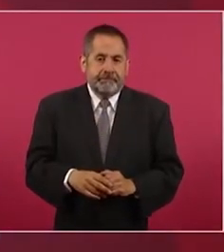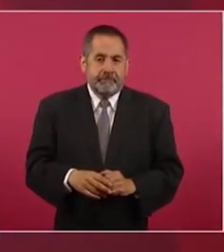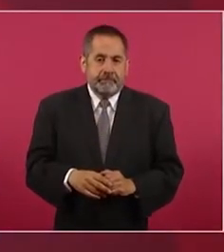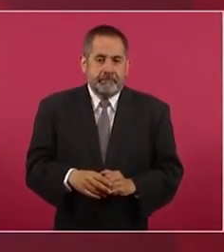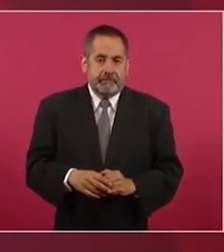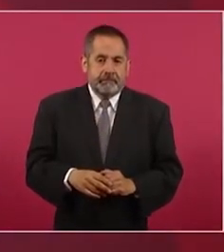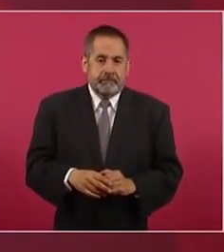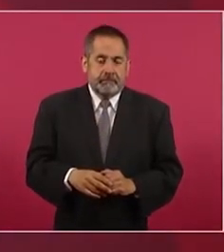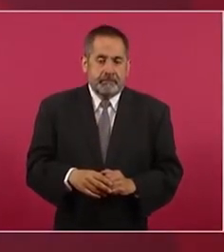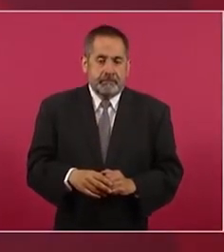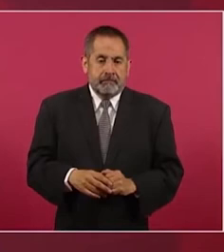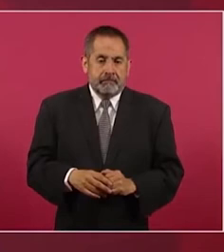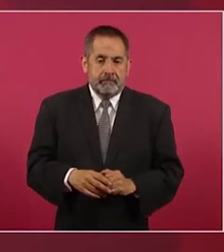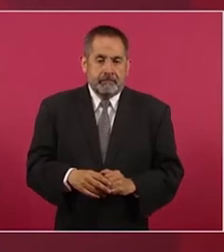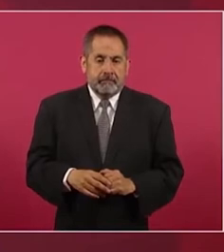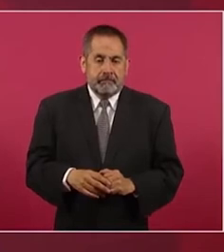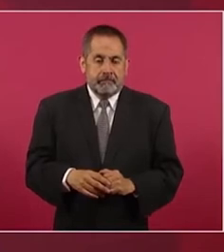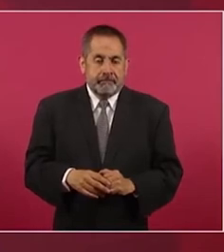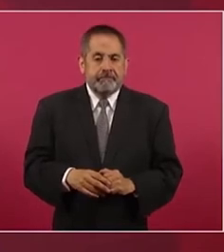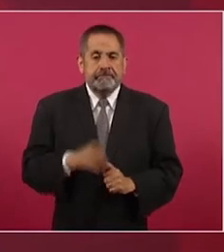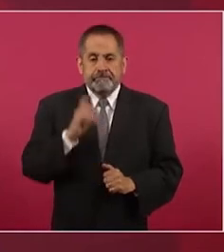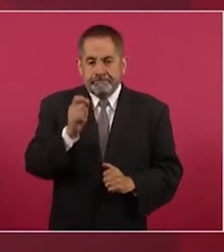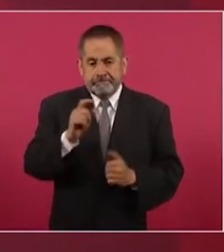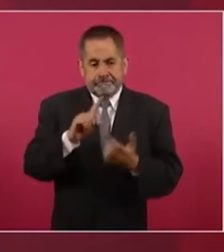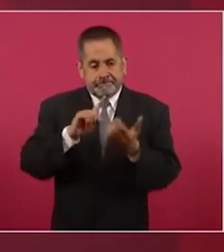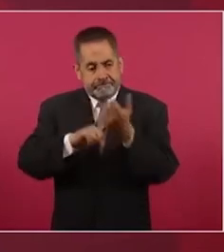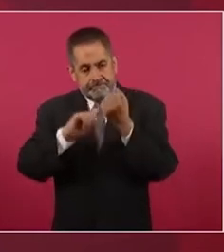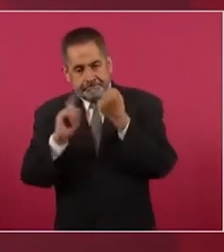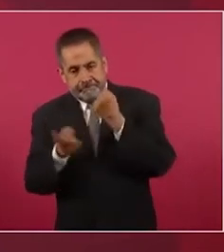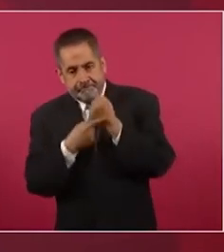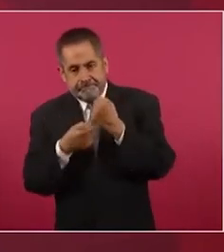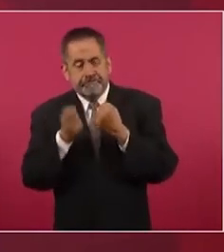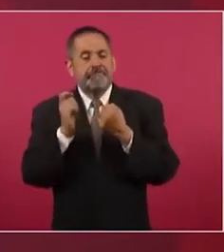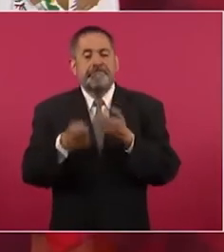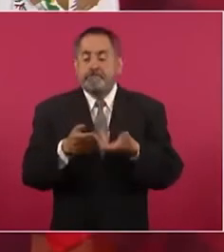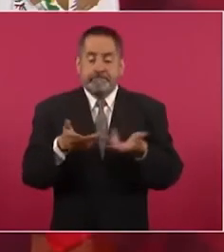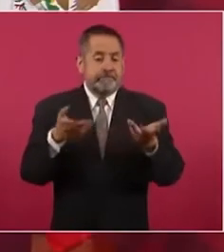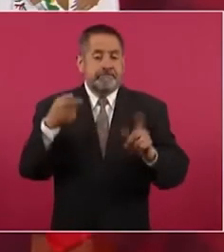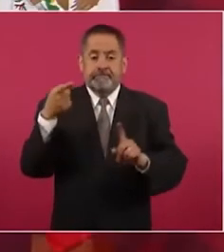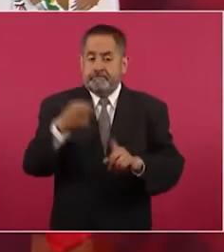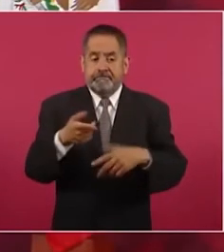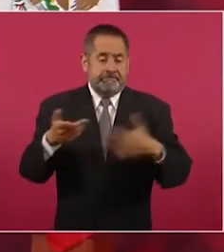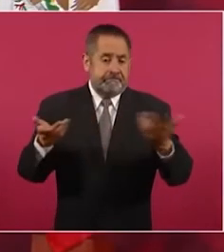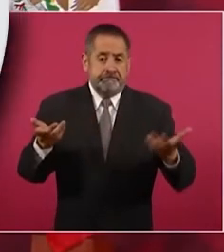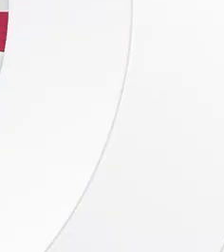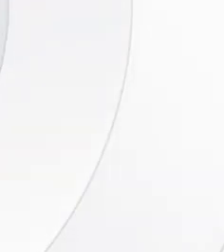Entonces, el fondo es ese.